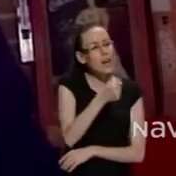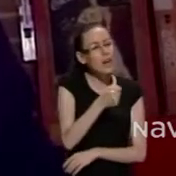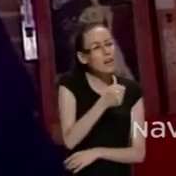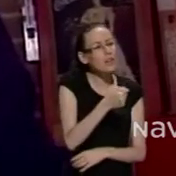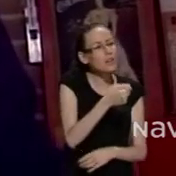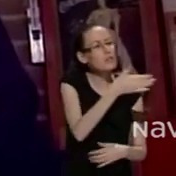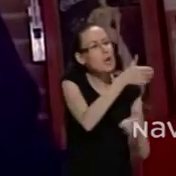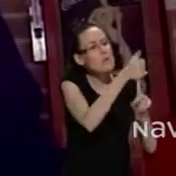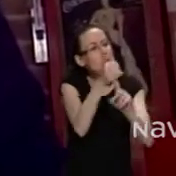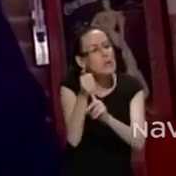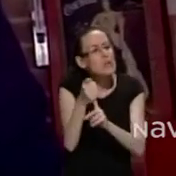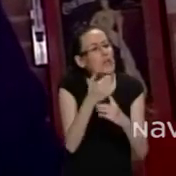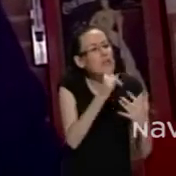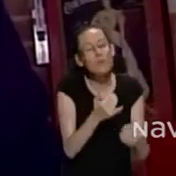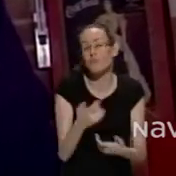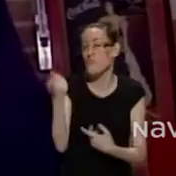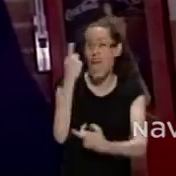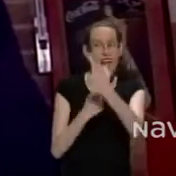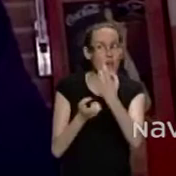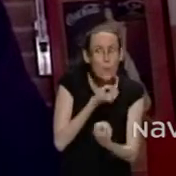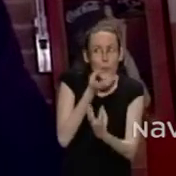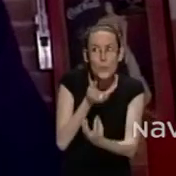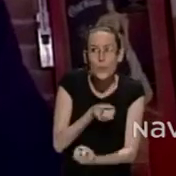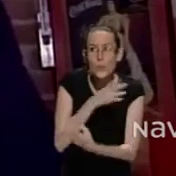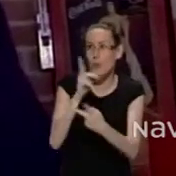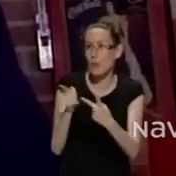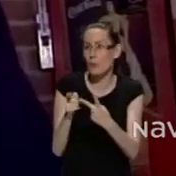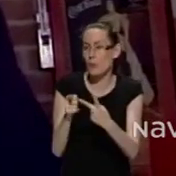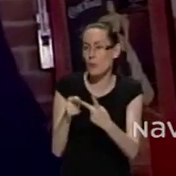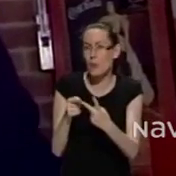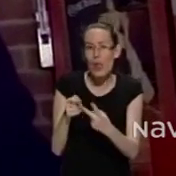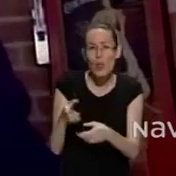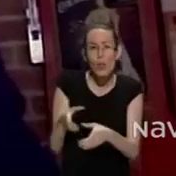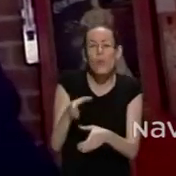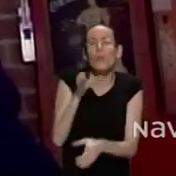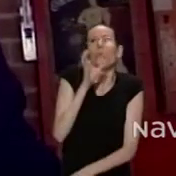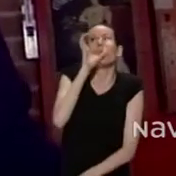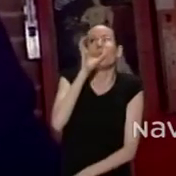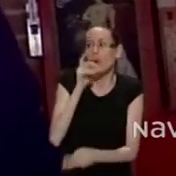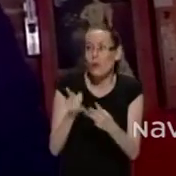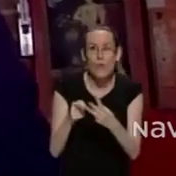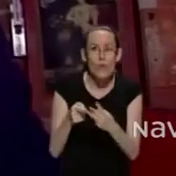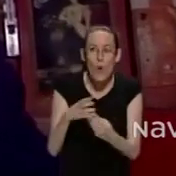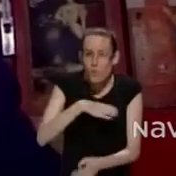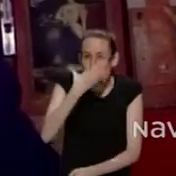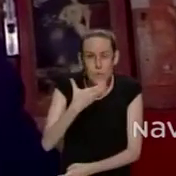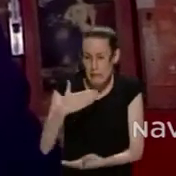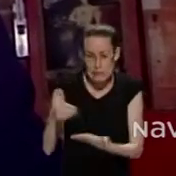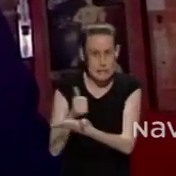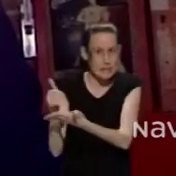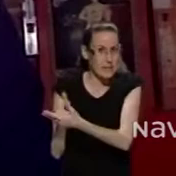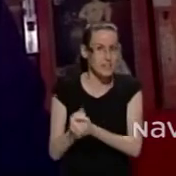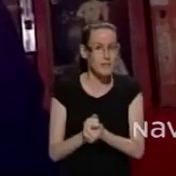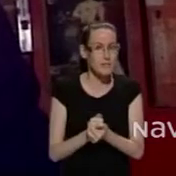encuentran información, encuentran refrescos, encuentran barritas energéticas, frutas... Un lo que pueden necesitar. Y me